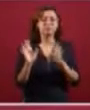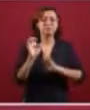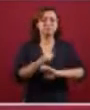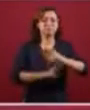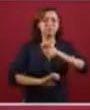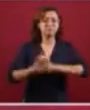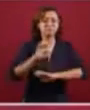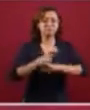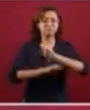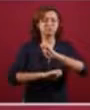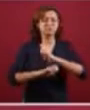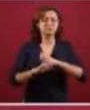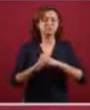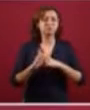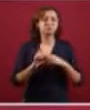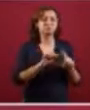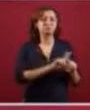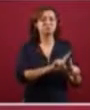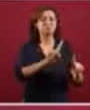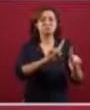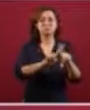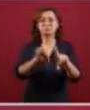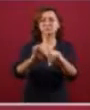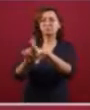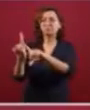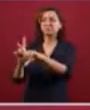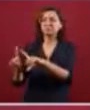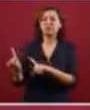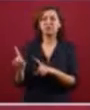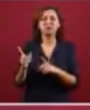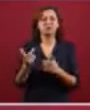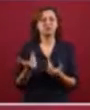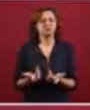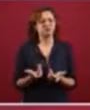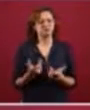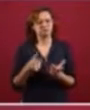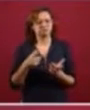empresas que tienen sus domicilios fiscales